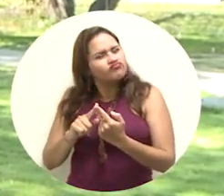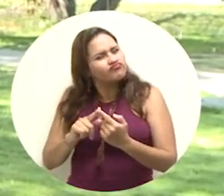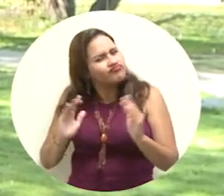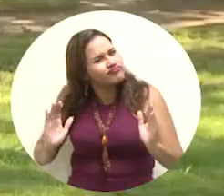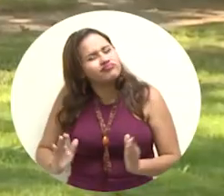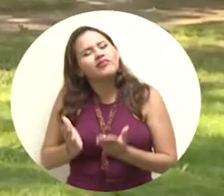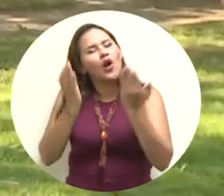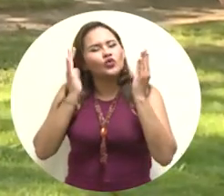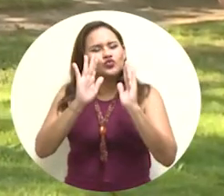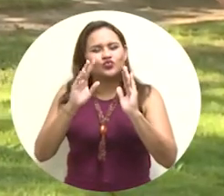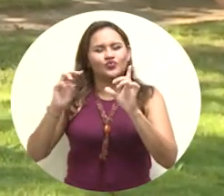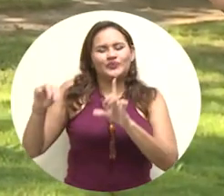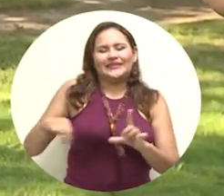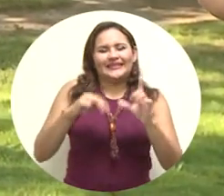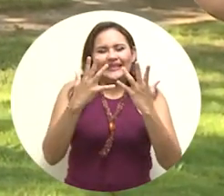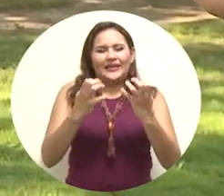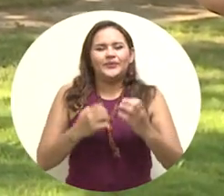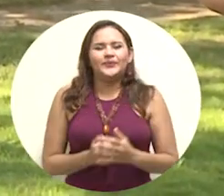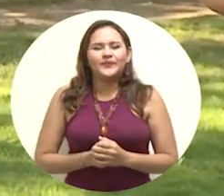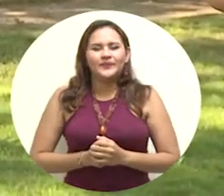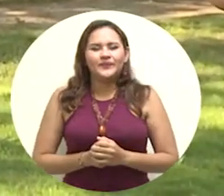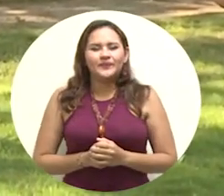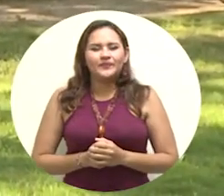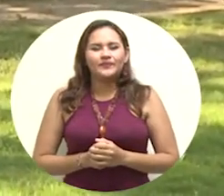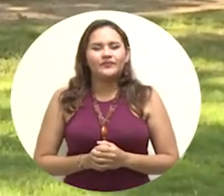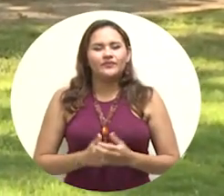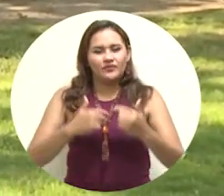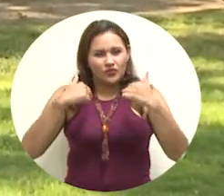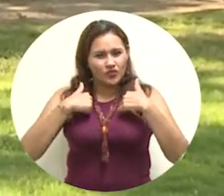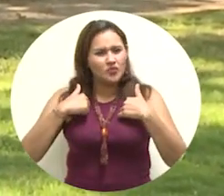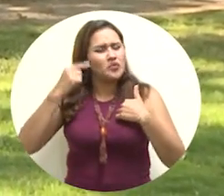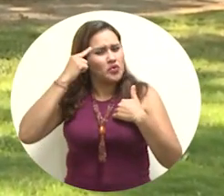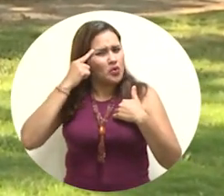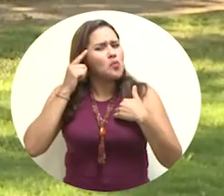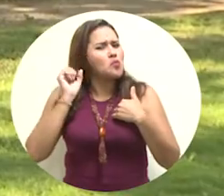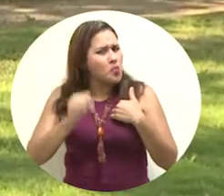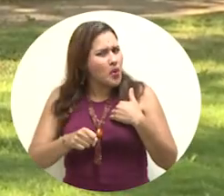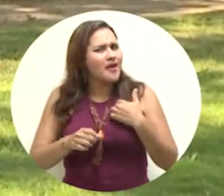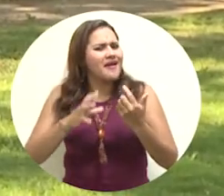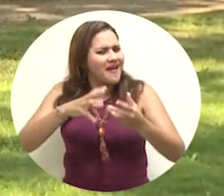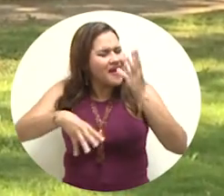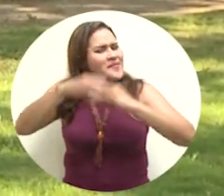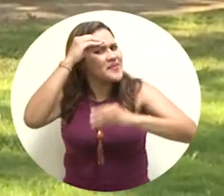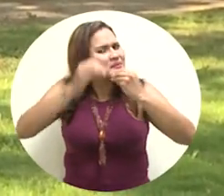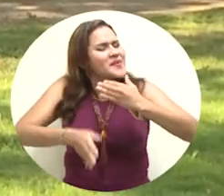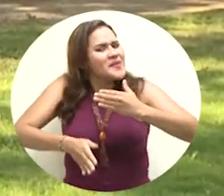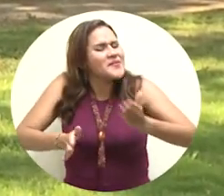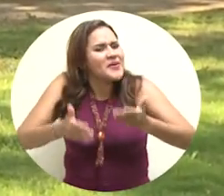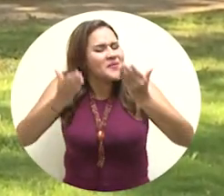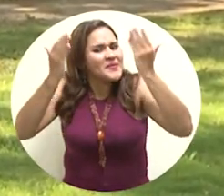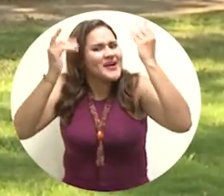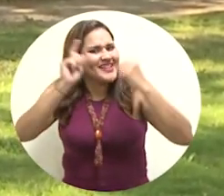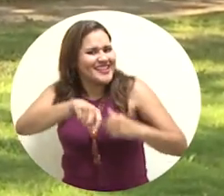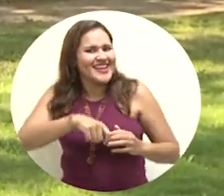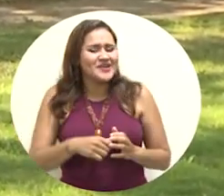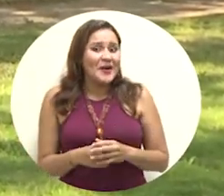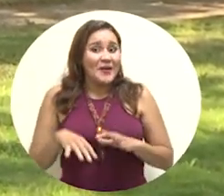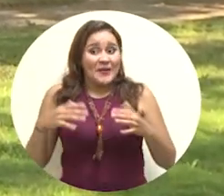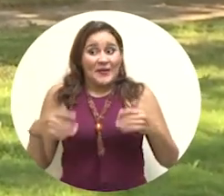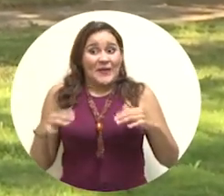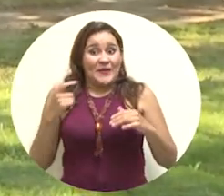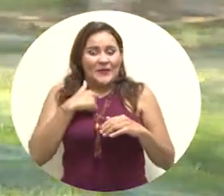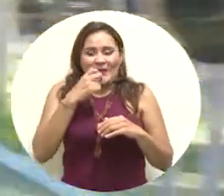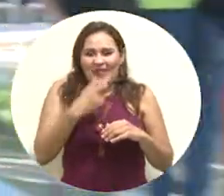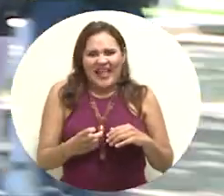de maestría. Realmente pienso que puedo aprender mucho más porque lo que vi me voy asombrado, pero estoy seguro de que hay maneras